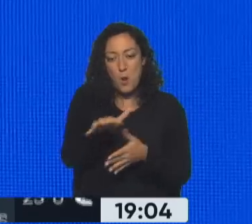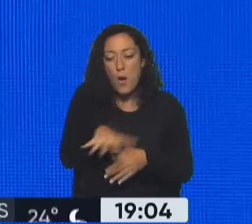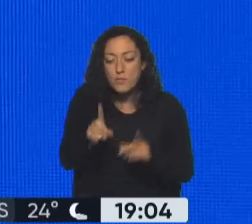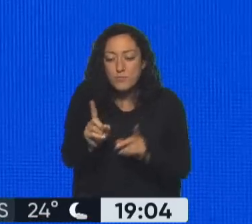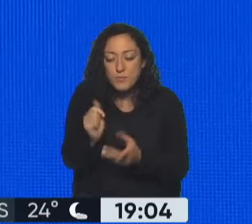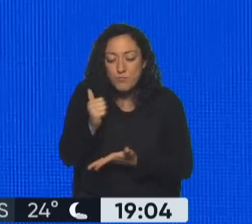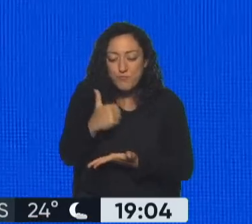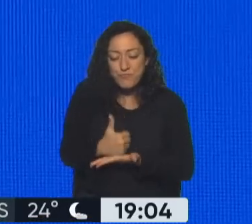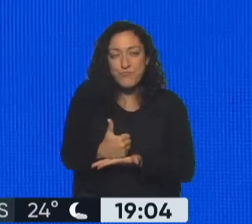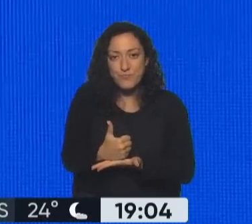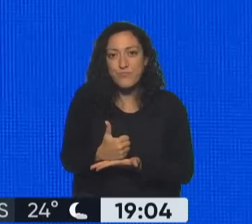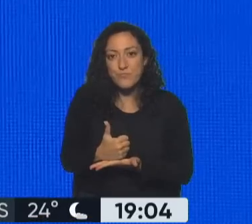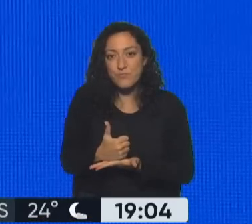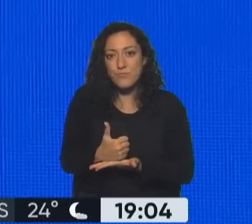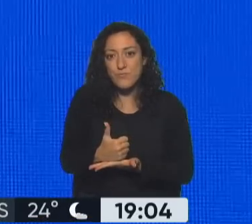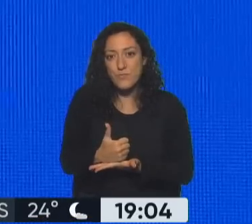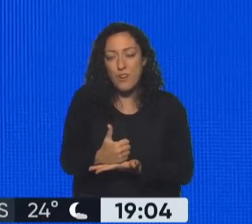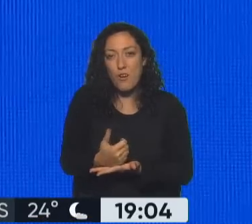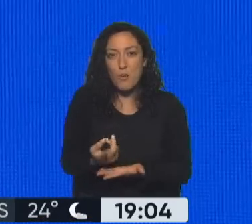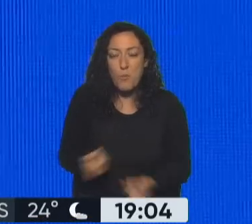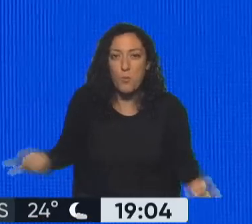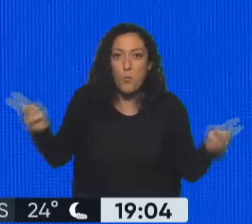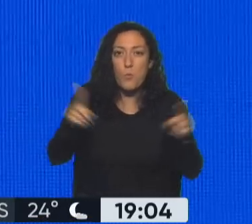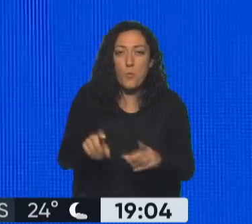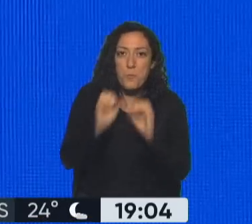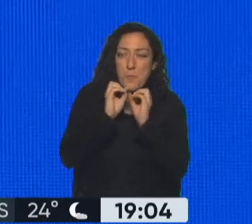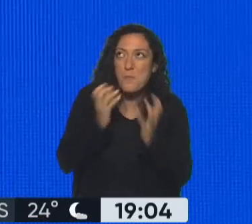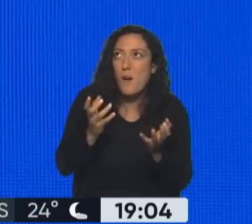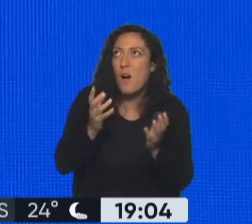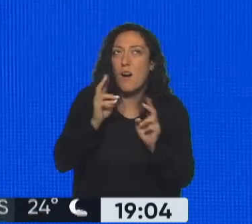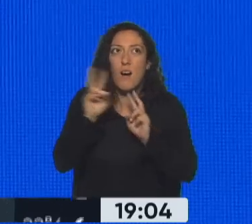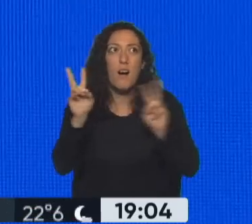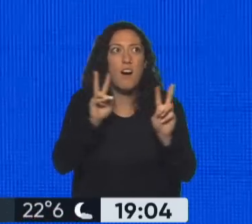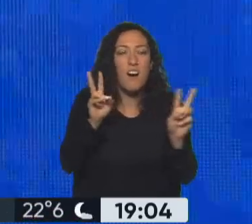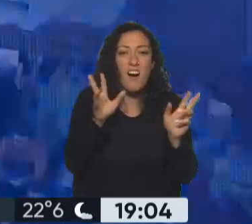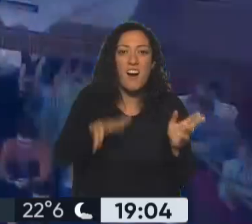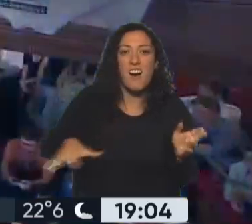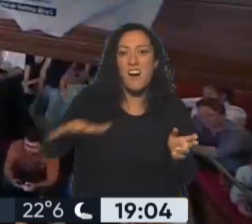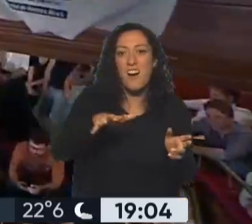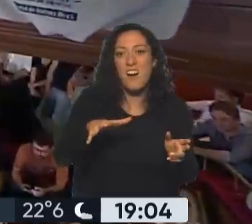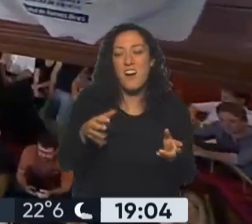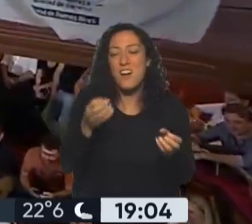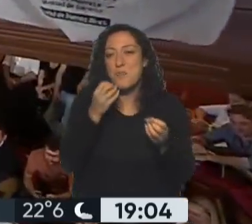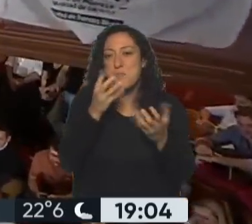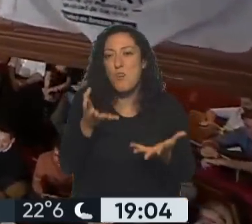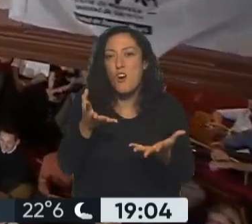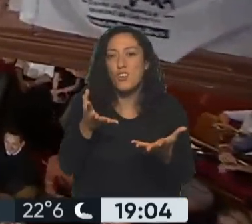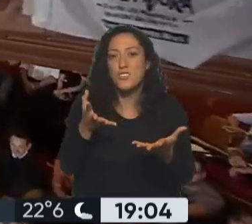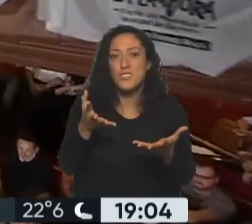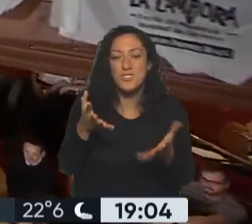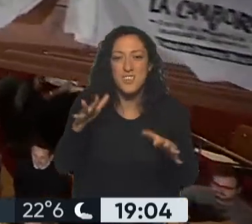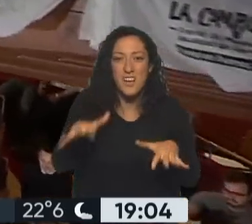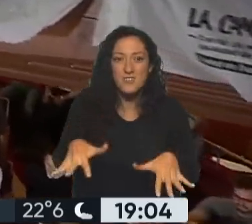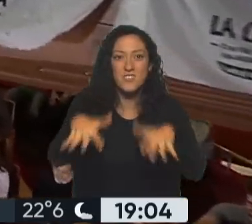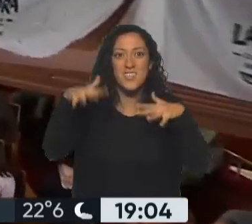que ha recobrado el esplendor de su inauguración, esta hermosa Axel, la sala ginastera del